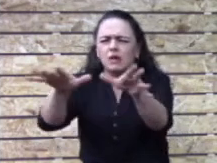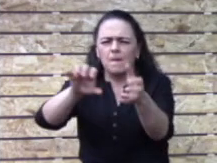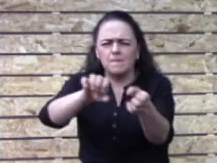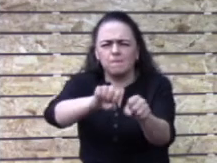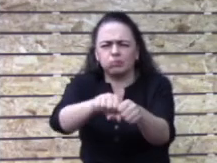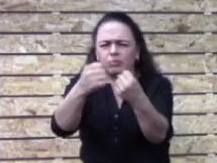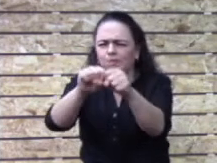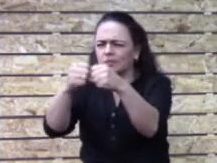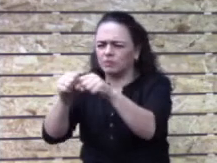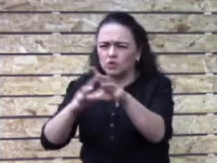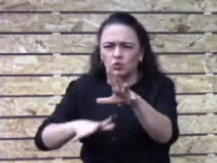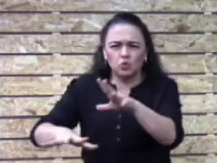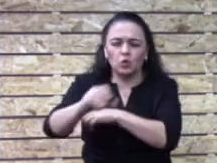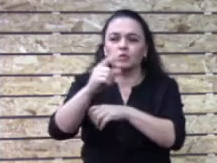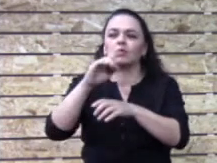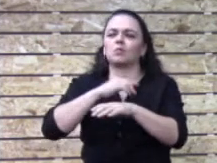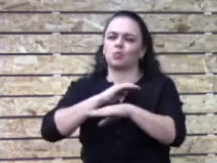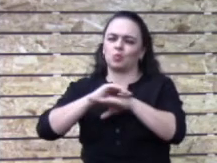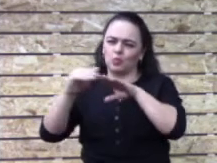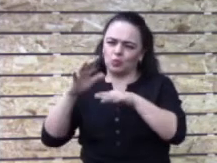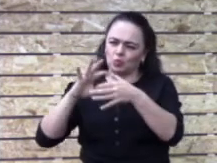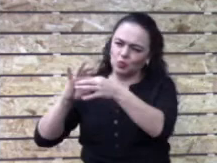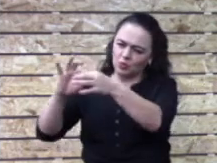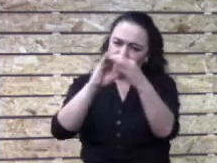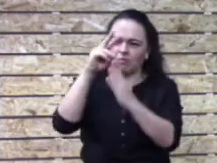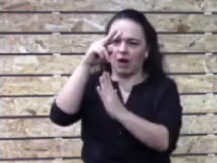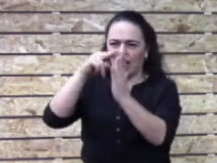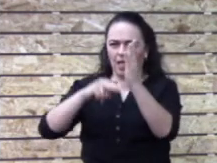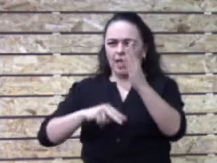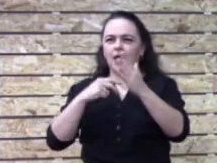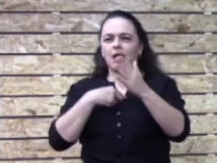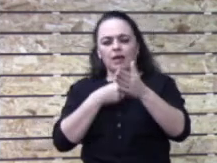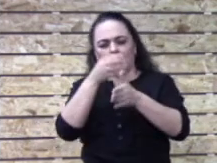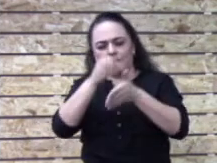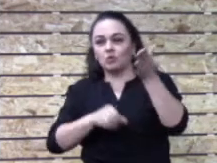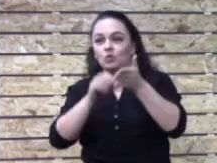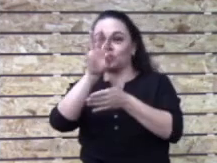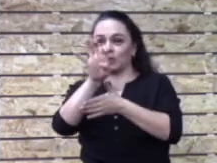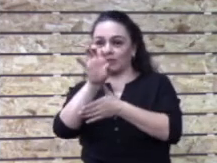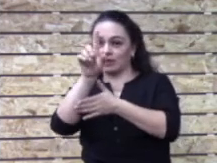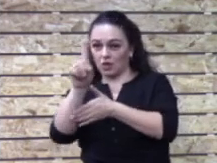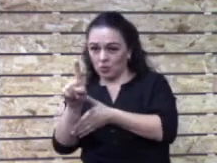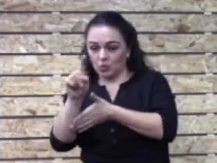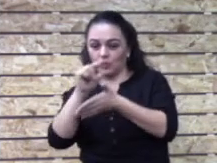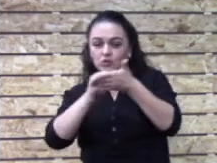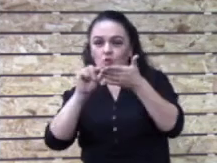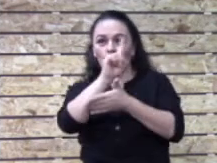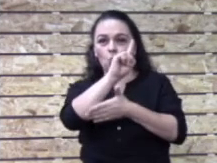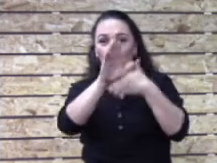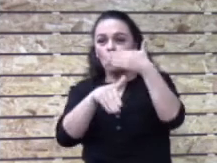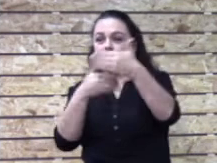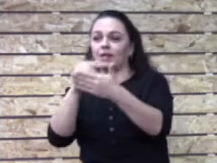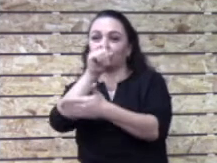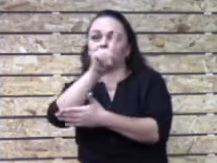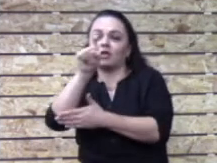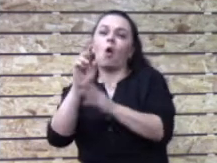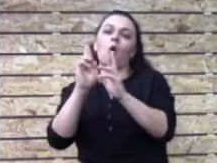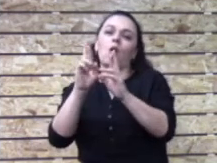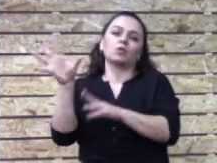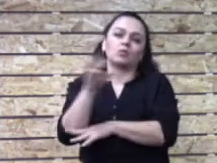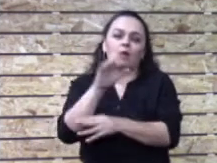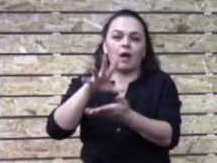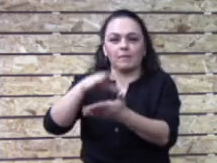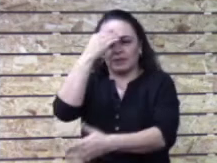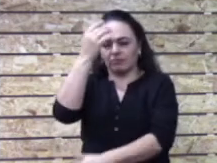Así que te invito a que lo leamos completo, 16 versos. Sería hermoso memorizarnos este bello salmo, pero sobre